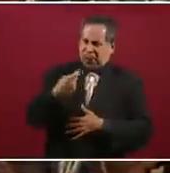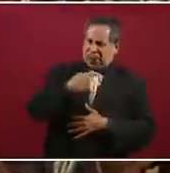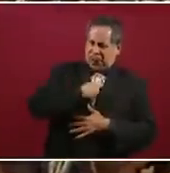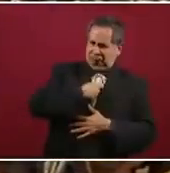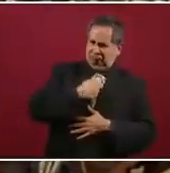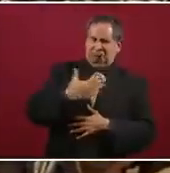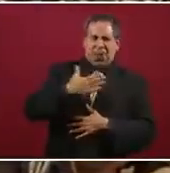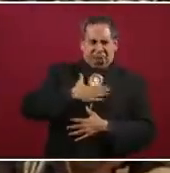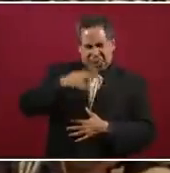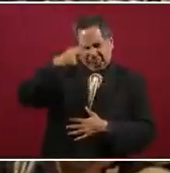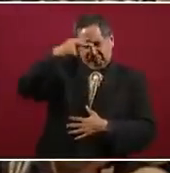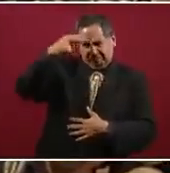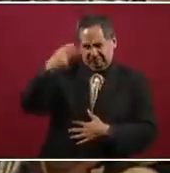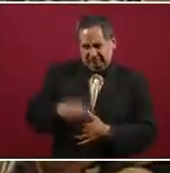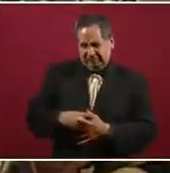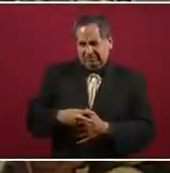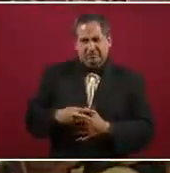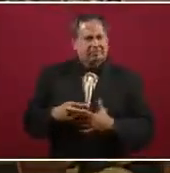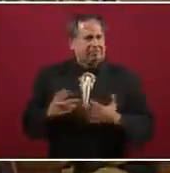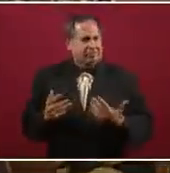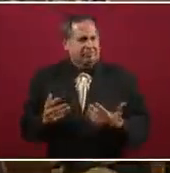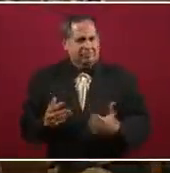identidad. ¿Sí?